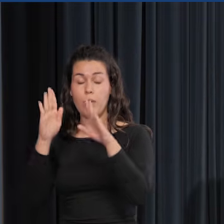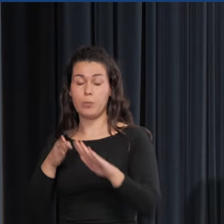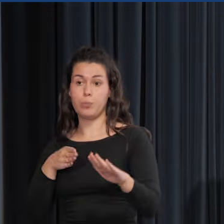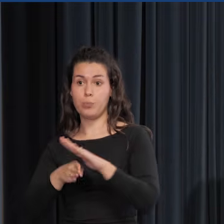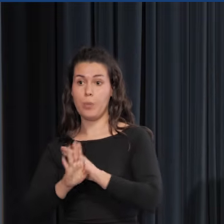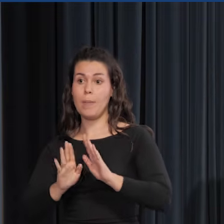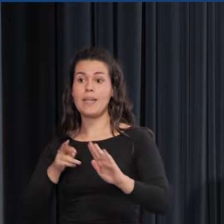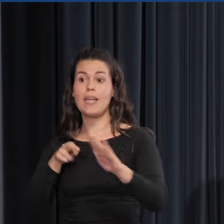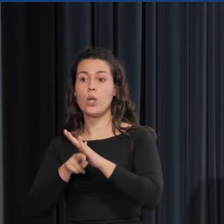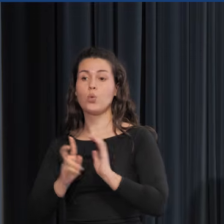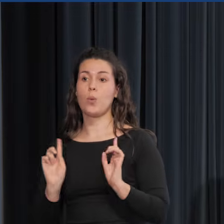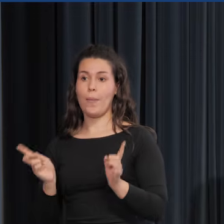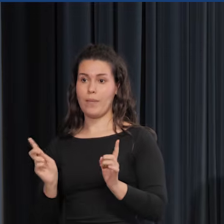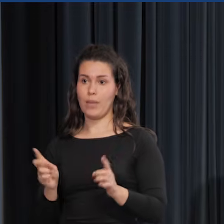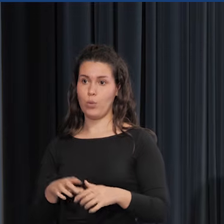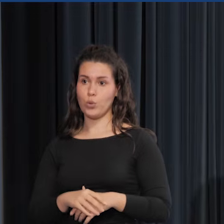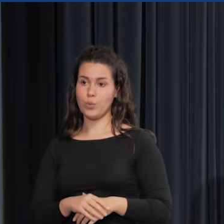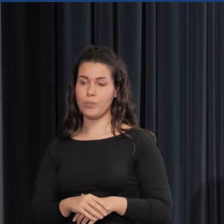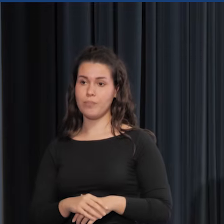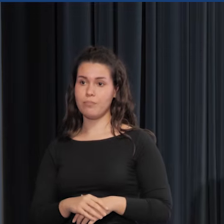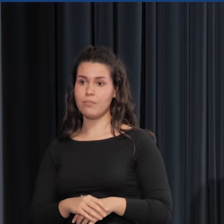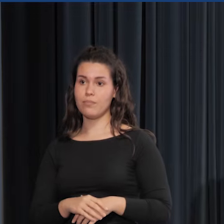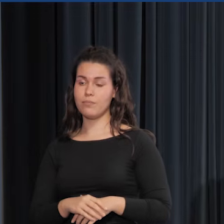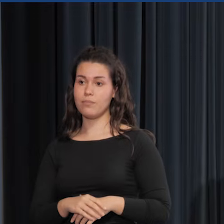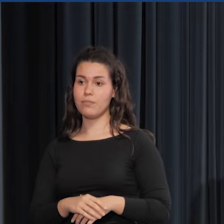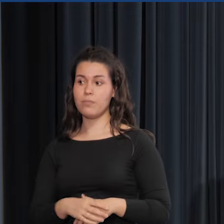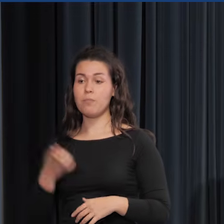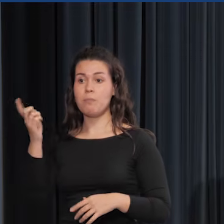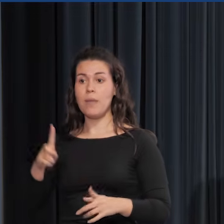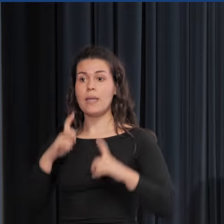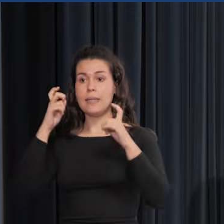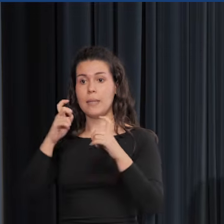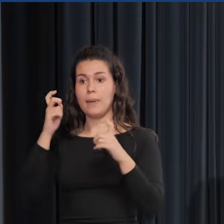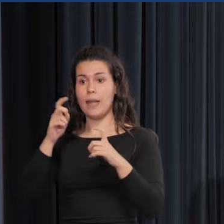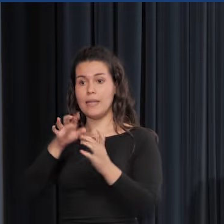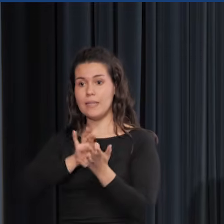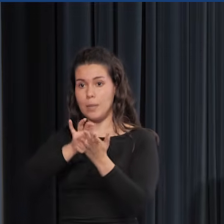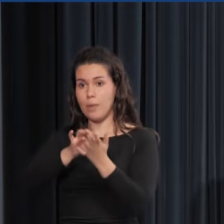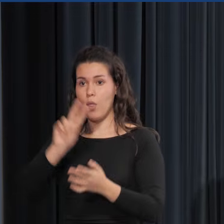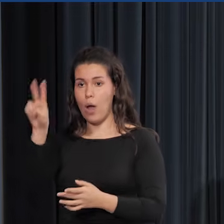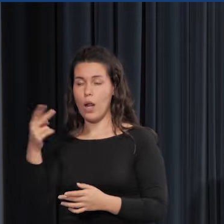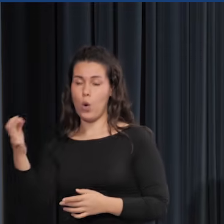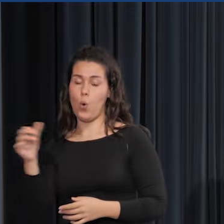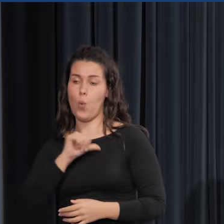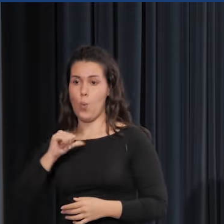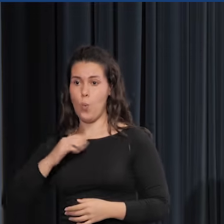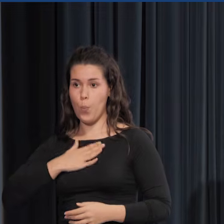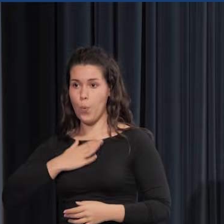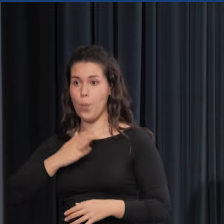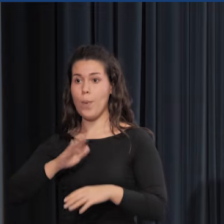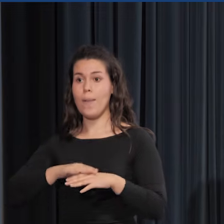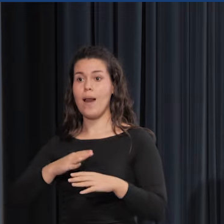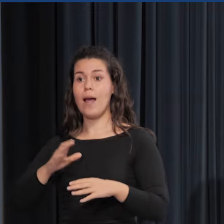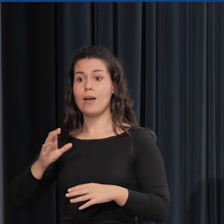pero enseguida intentan dirigirse a servicios de prevención ajenos, servicios de prevención propios, para desarrollar